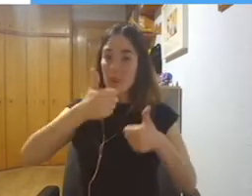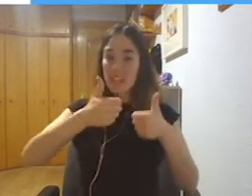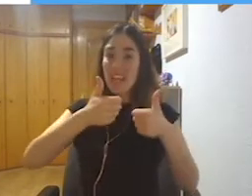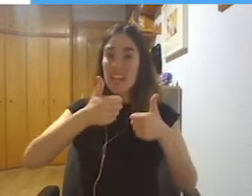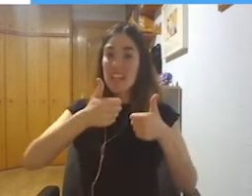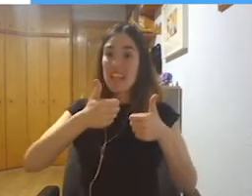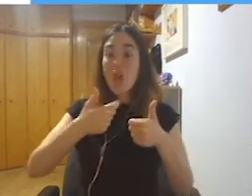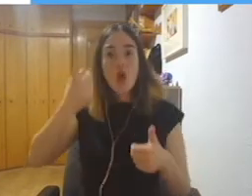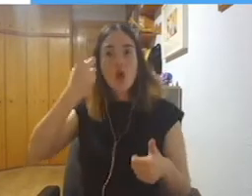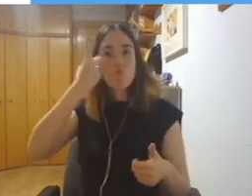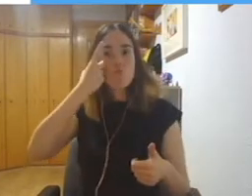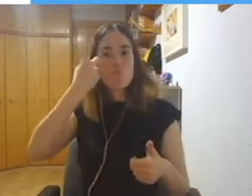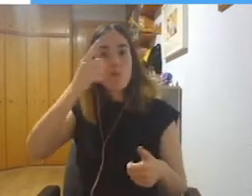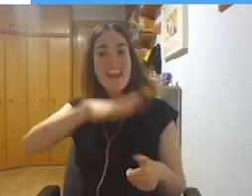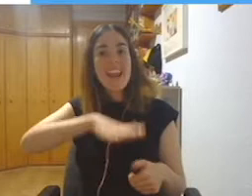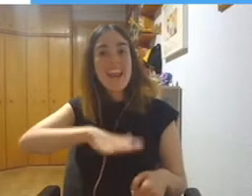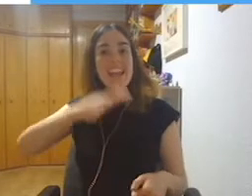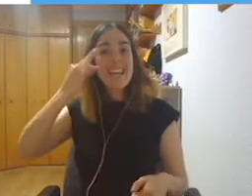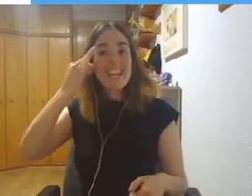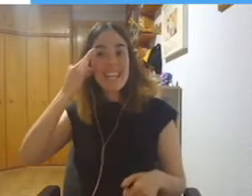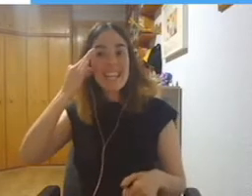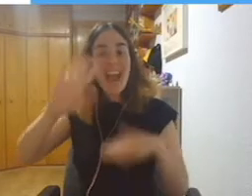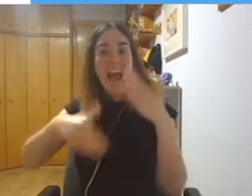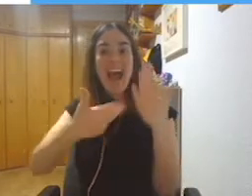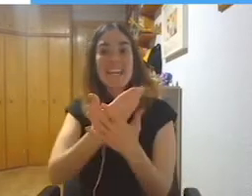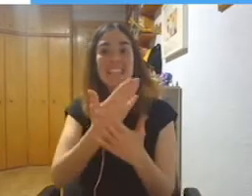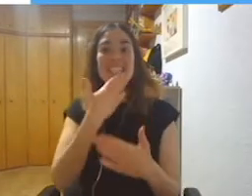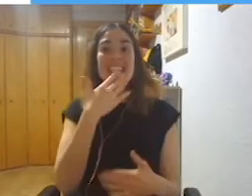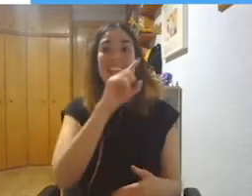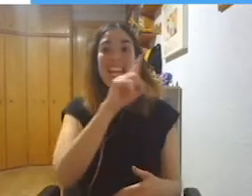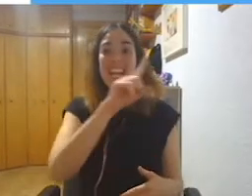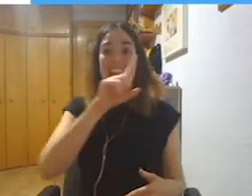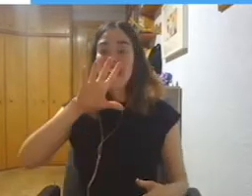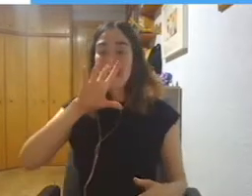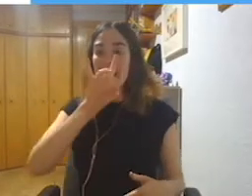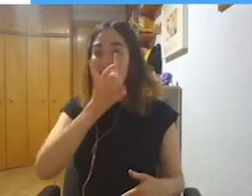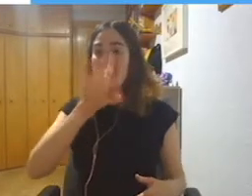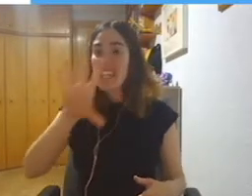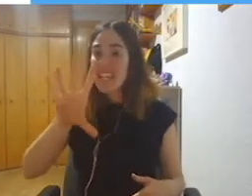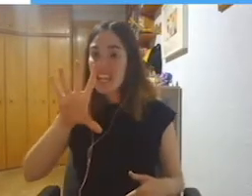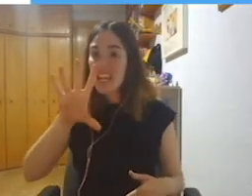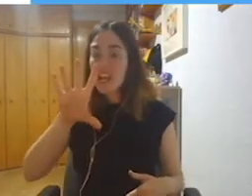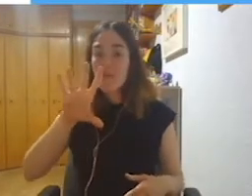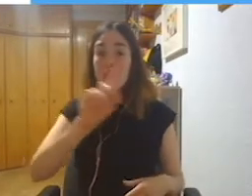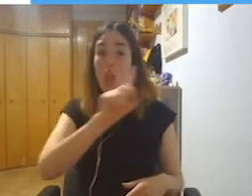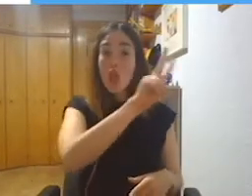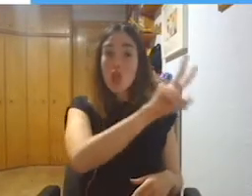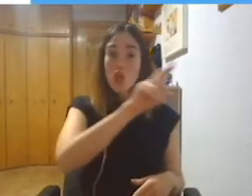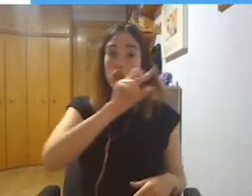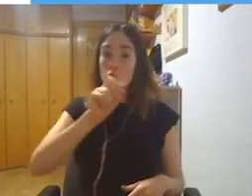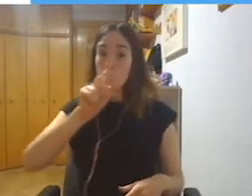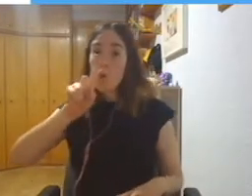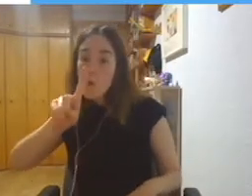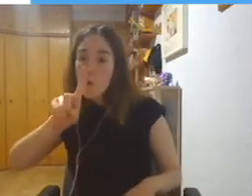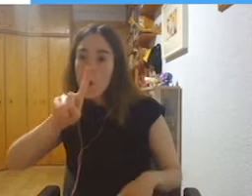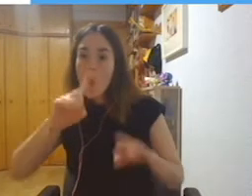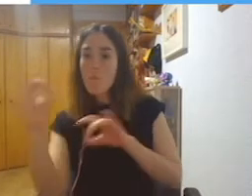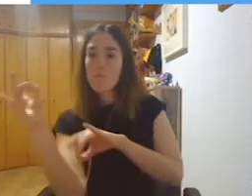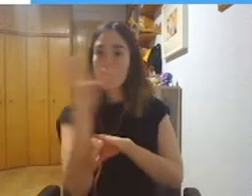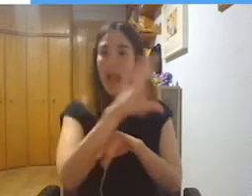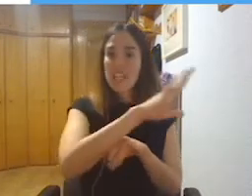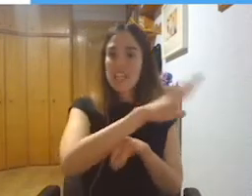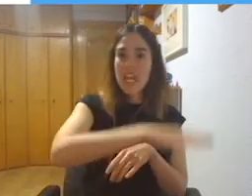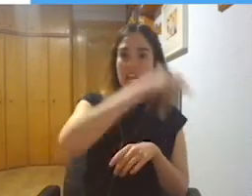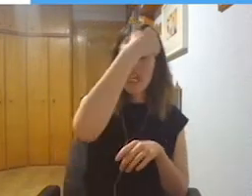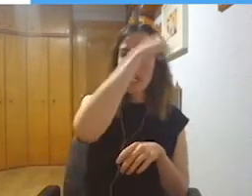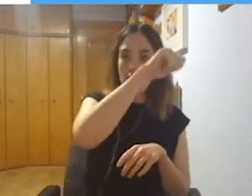móvil en niñas hasta los 15 años superaba en 2,1 puntos a la disposición de móvil en niños, con lo